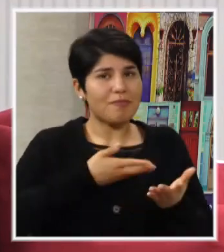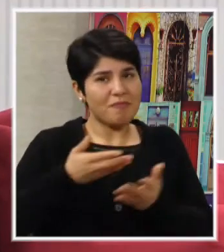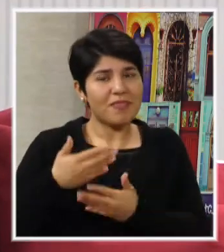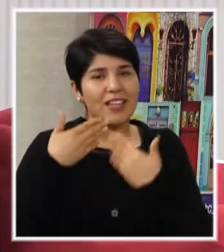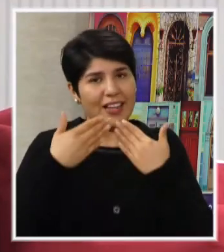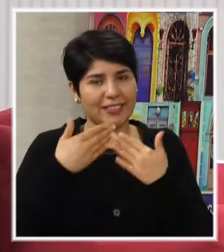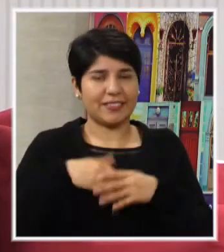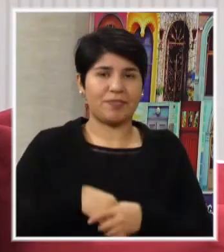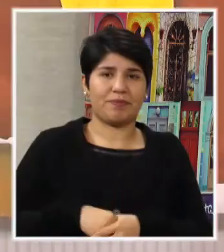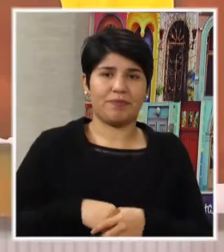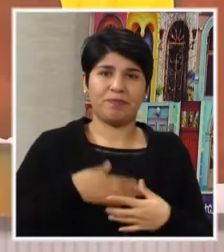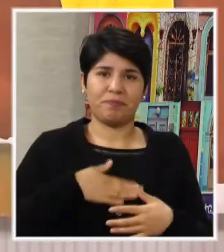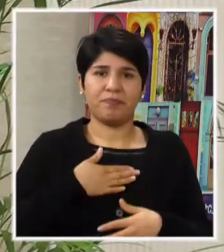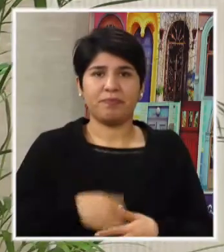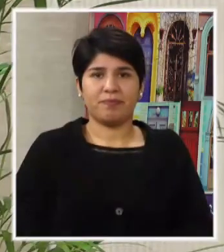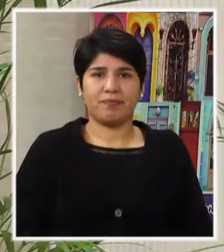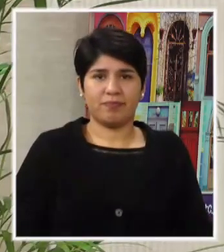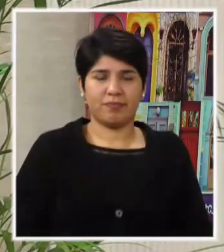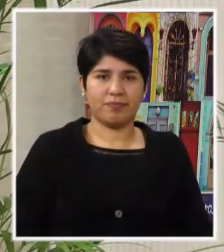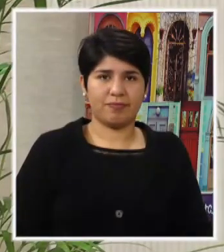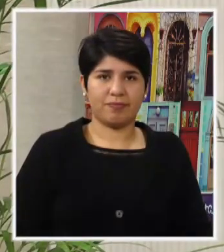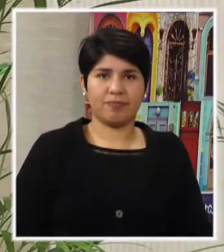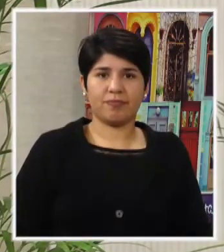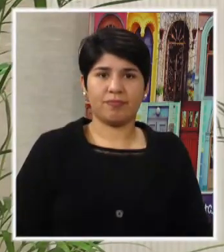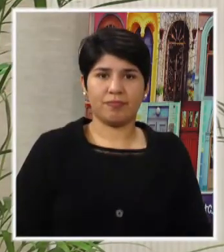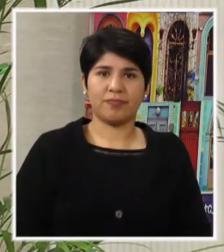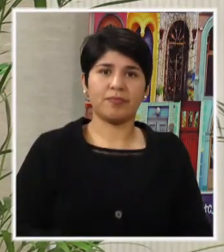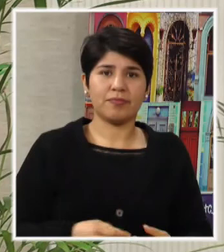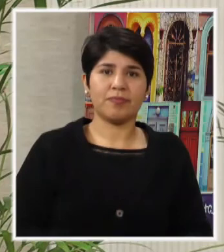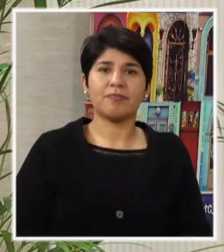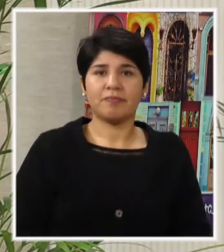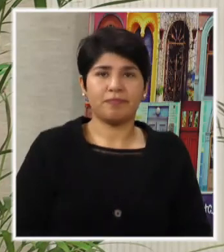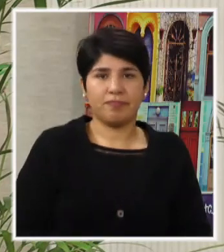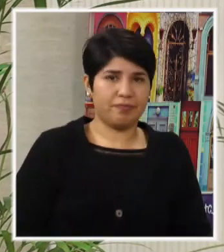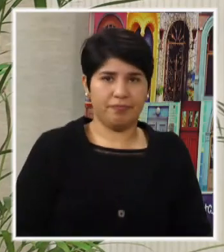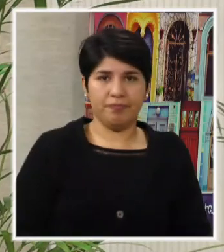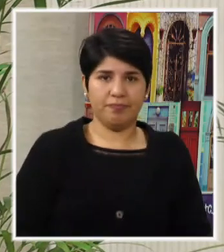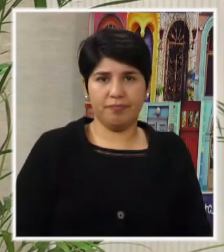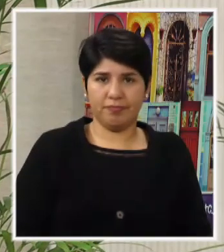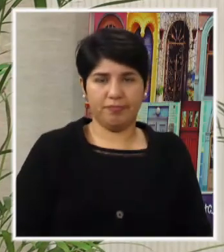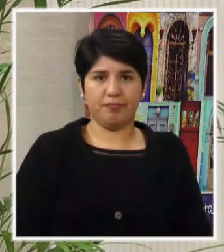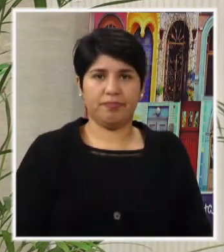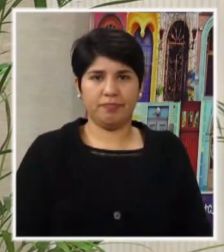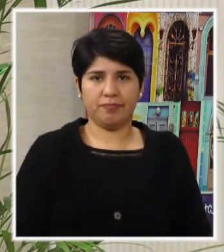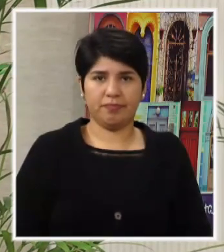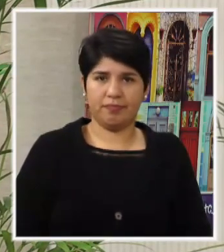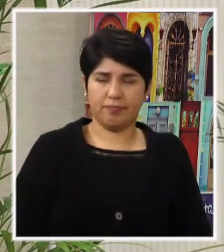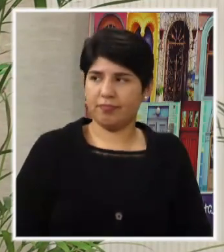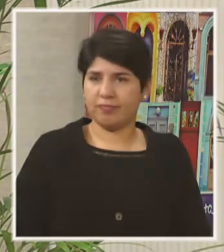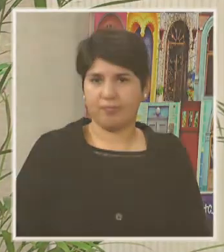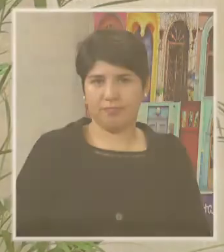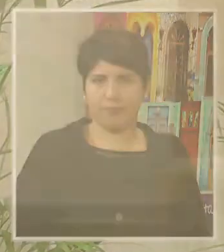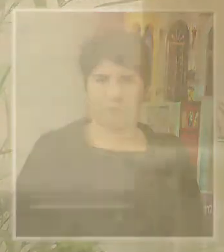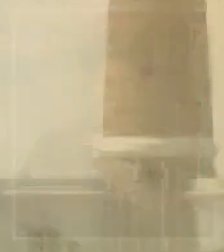siempre al azar de complacer vamos a una pequeña pausa quédense que ya venimos con el segmento de moya dejando la piedra cueva